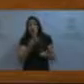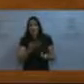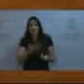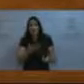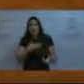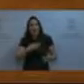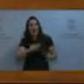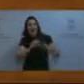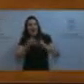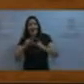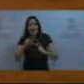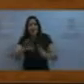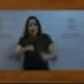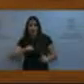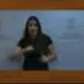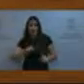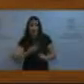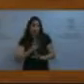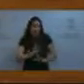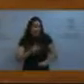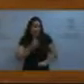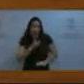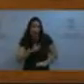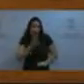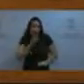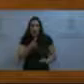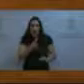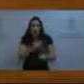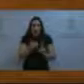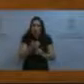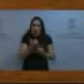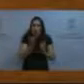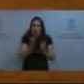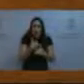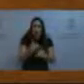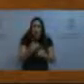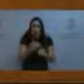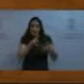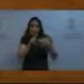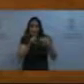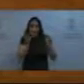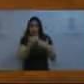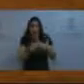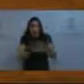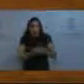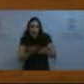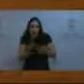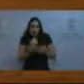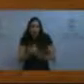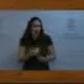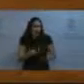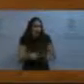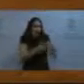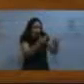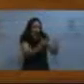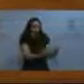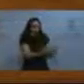cosas bien. La falta de soluciones, de transparencia, la falta de voluntad es indiscutible, señora consejera, por mucho que usted me diga hoy